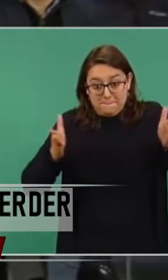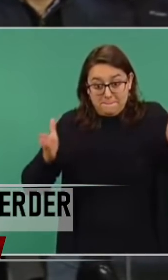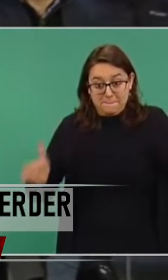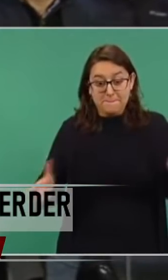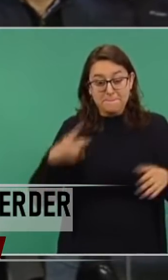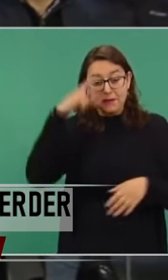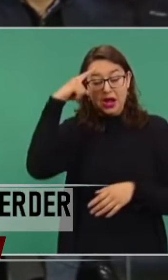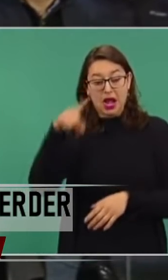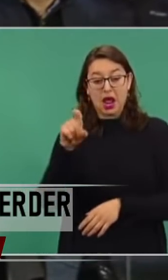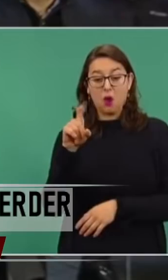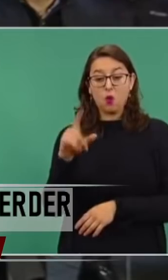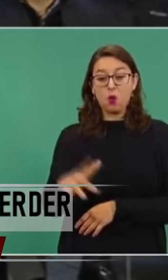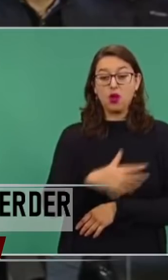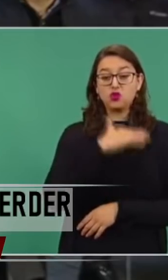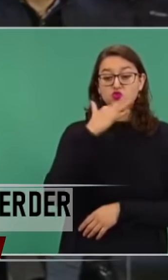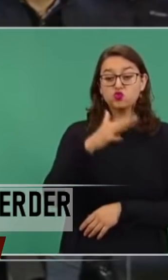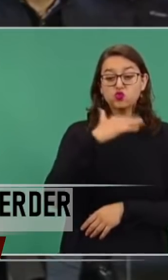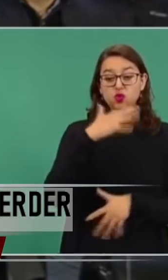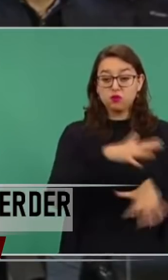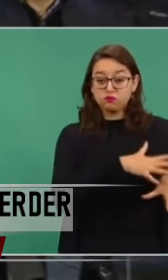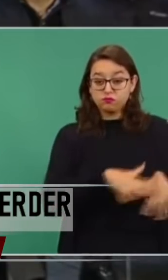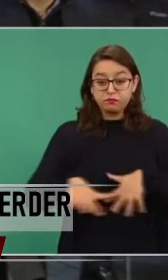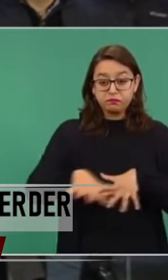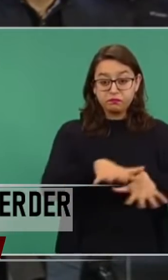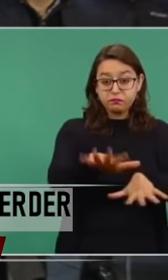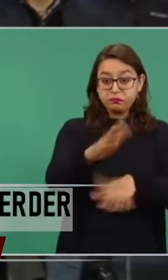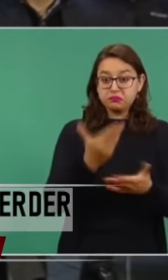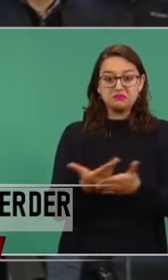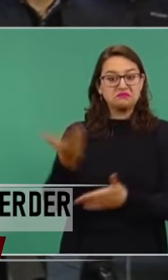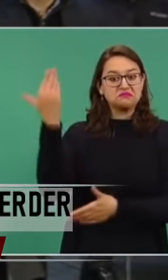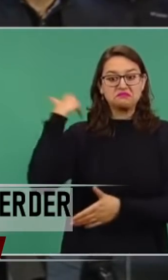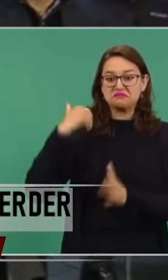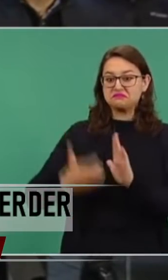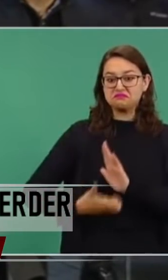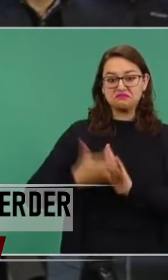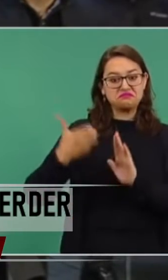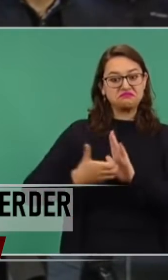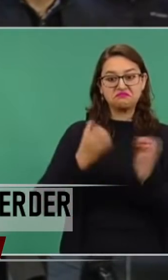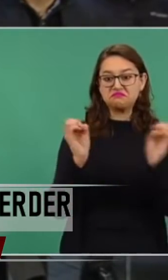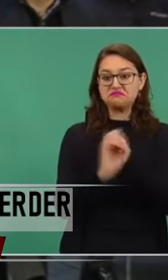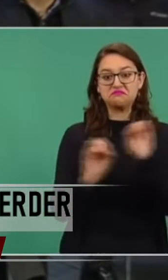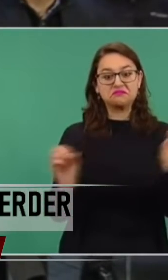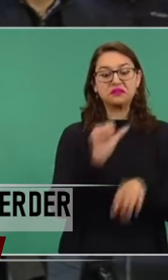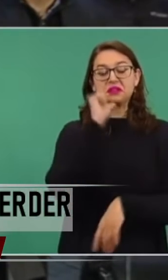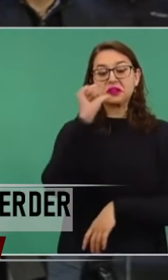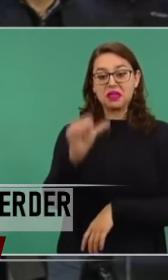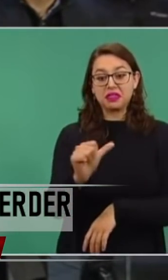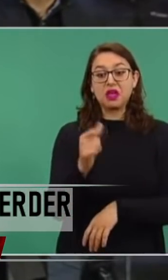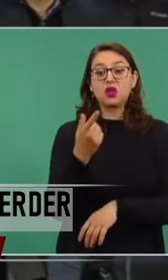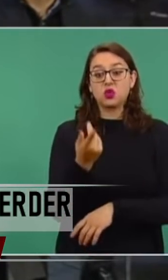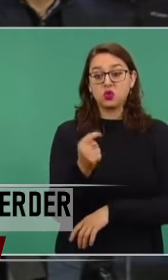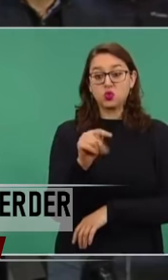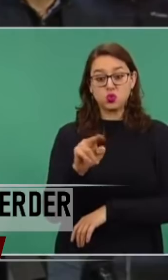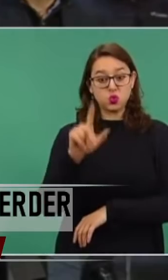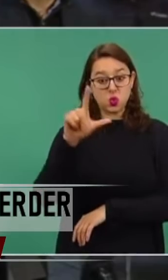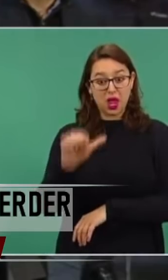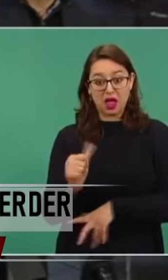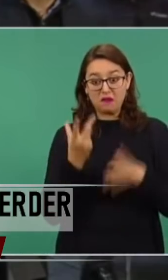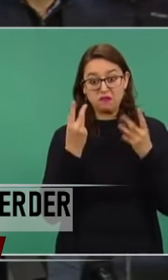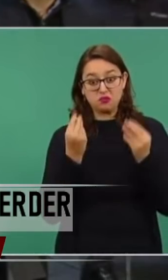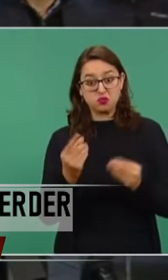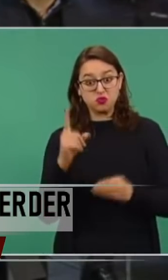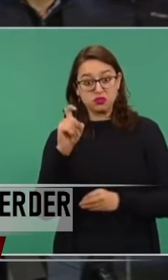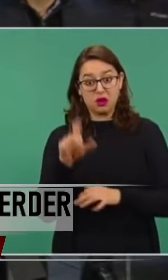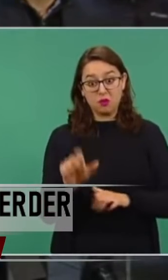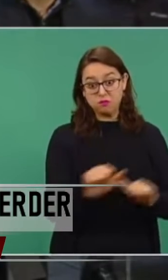aguas negras que se envían desde la ciudad estas obras no se hicieron y el río Tula es incapaz de soportar las